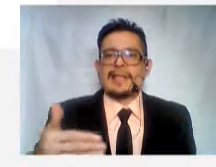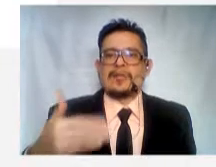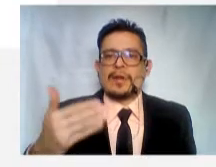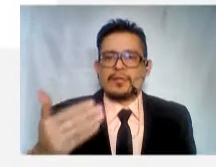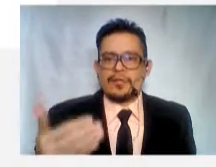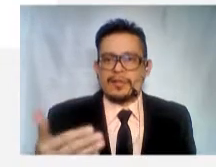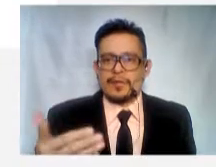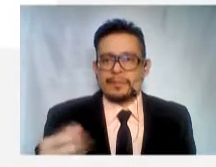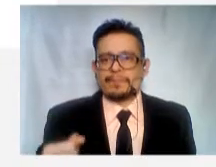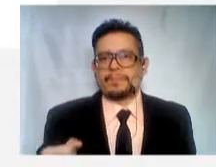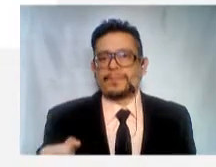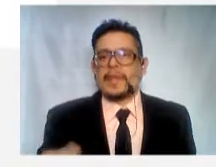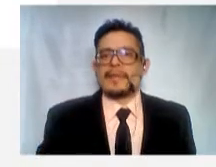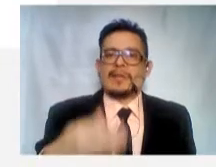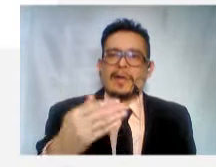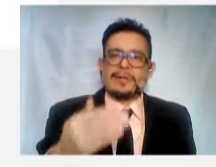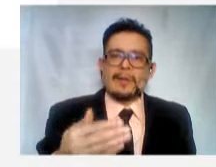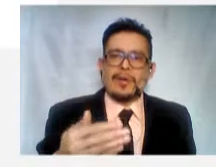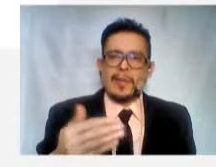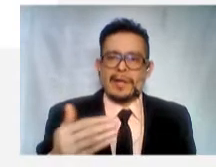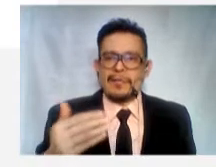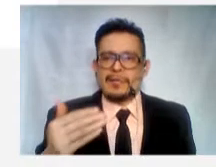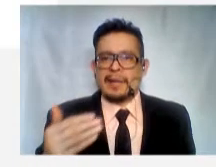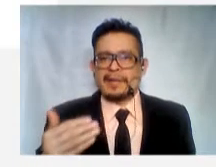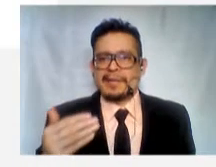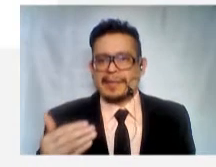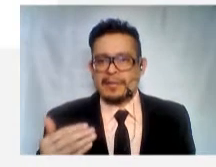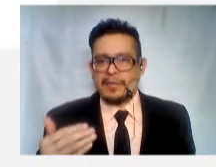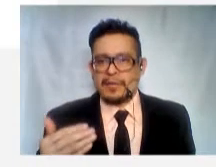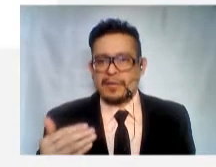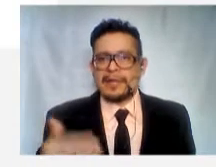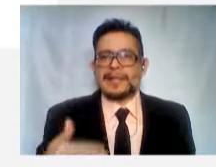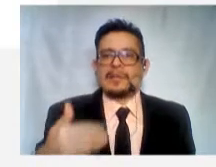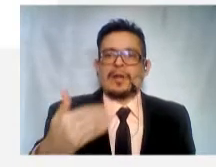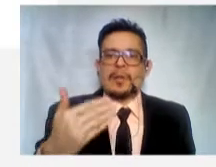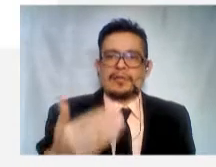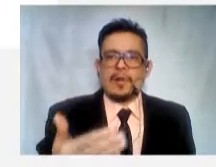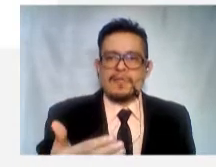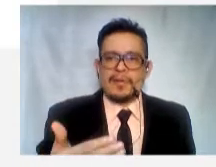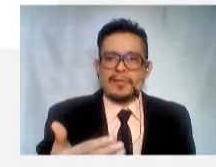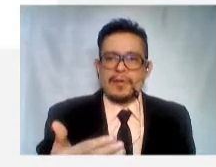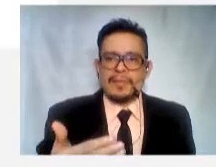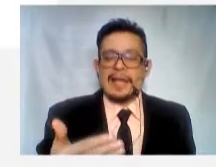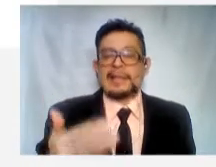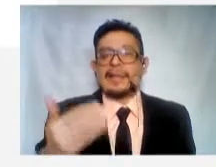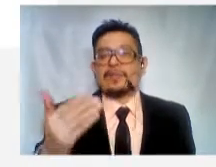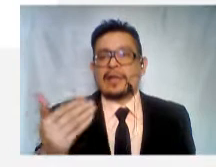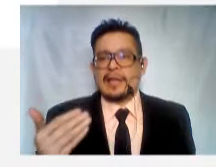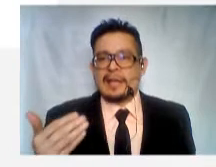derecho a la asociación derecho a la salud de los beneficios del avance científico derecho a la educación e información